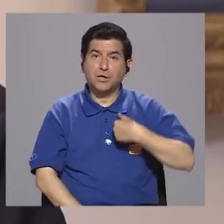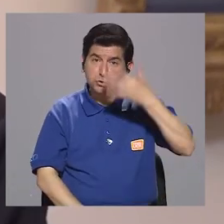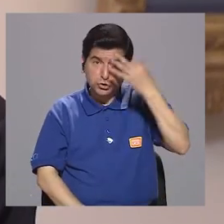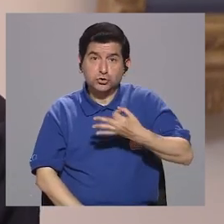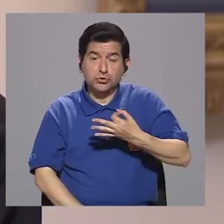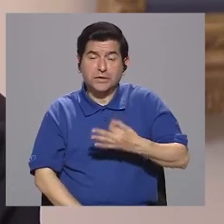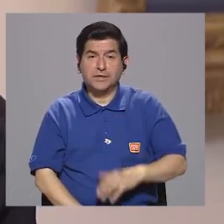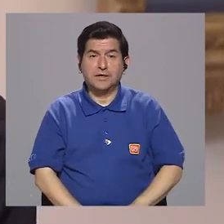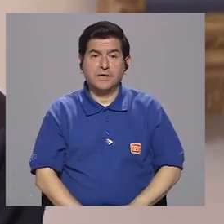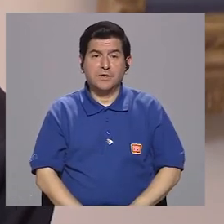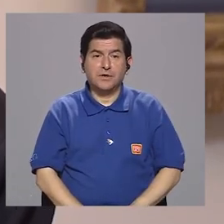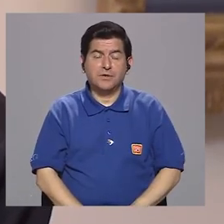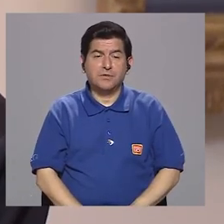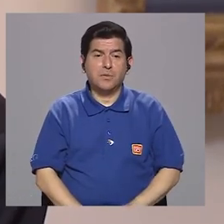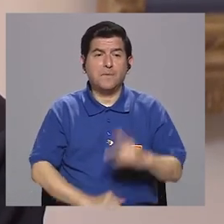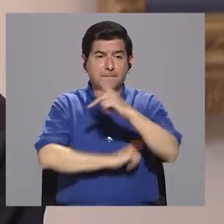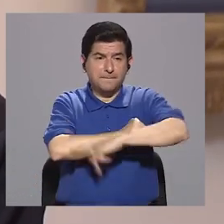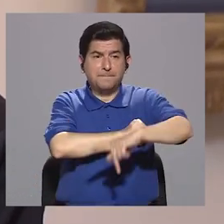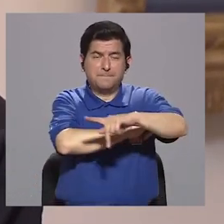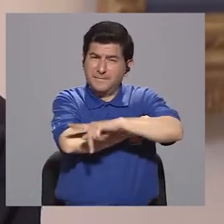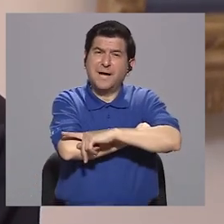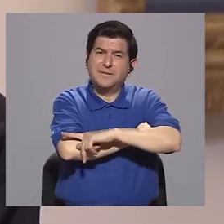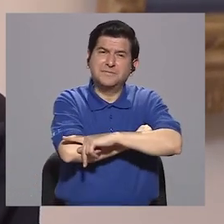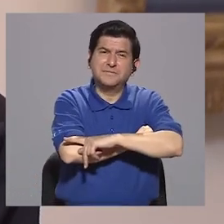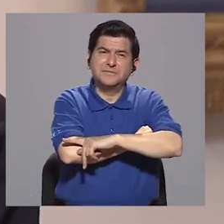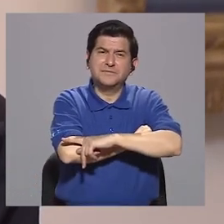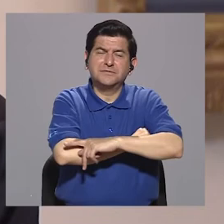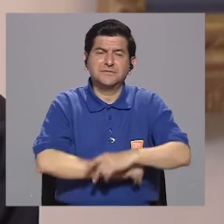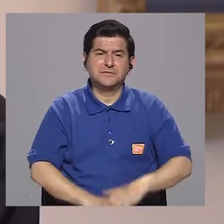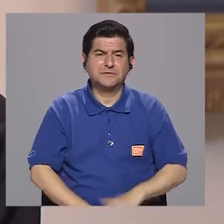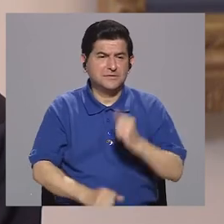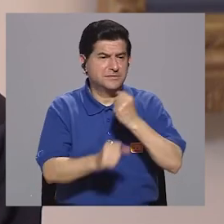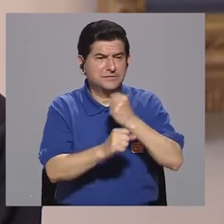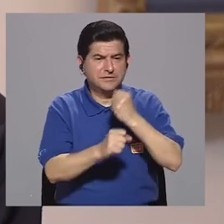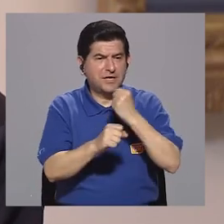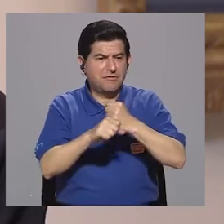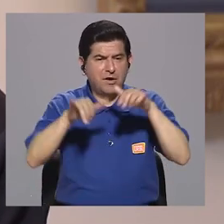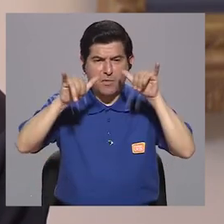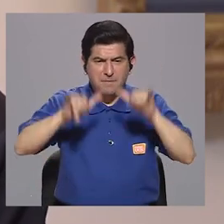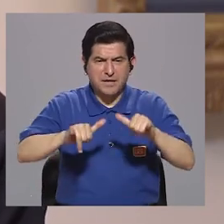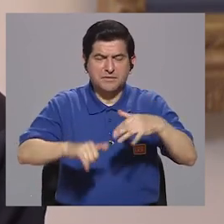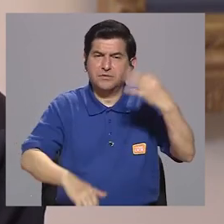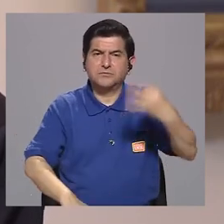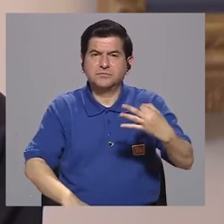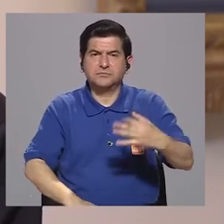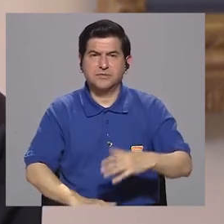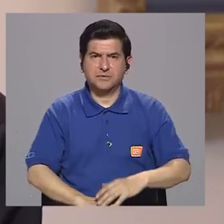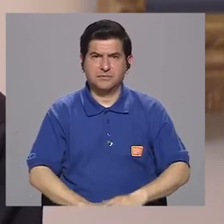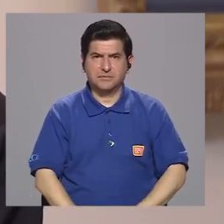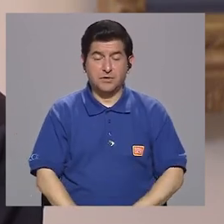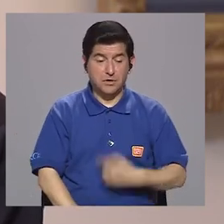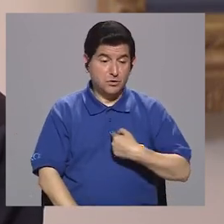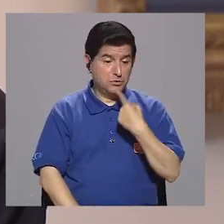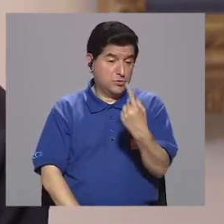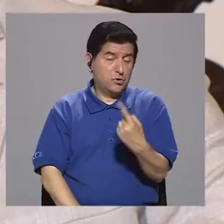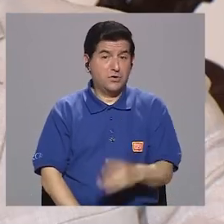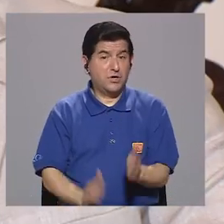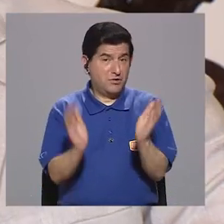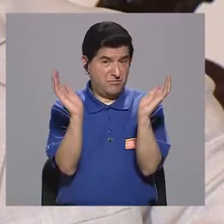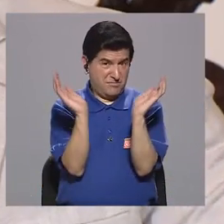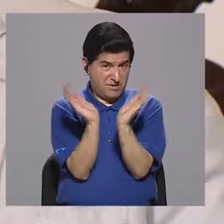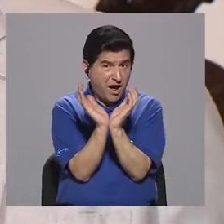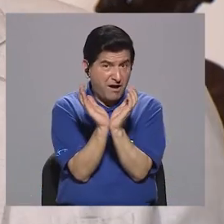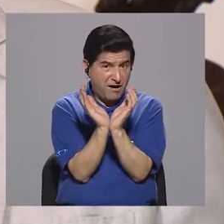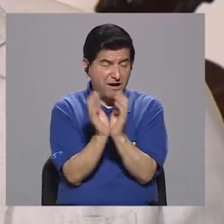creo que ha sido el país, es decir, es una obra que se ha mantenido sólida. Digo porque la caja y